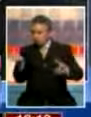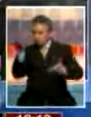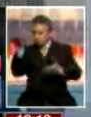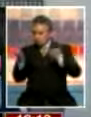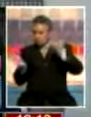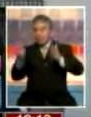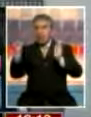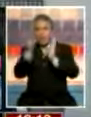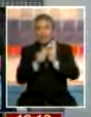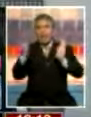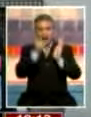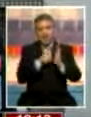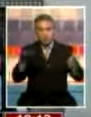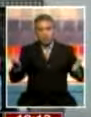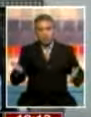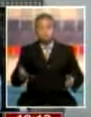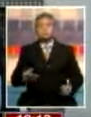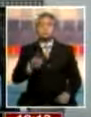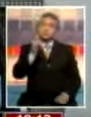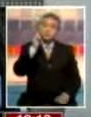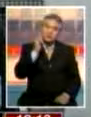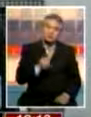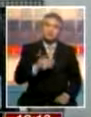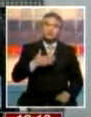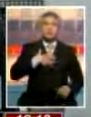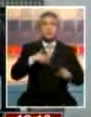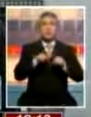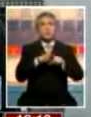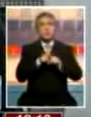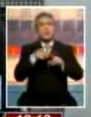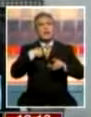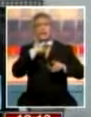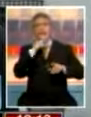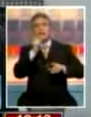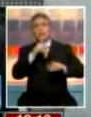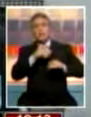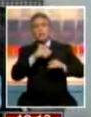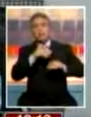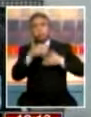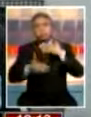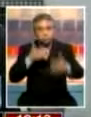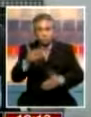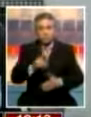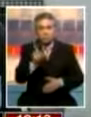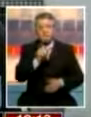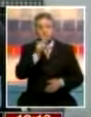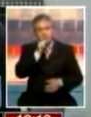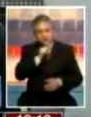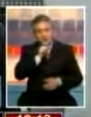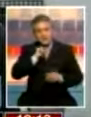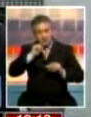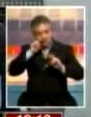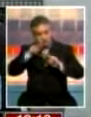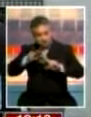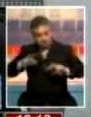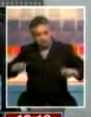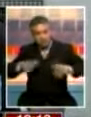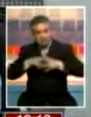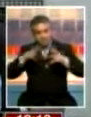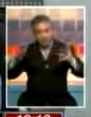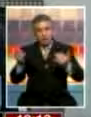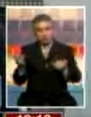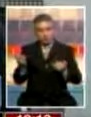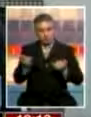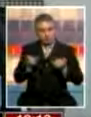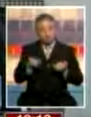Eso es perfectamente posible. La verdad no quiero adelantar los caminos, no hemos visto la información, no quiero prejuzgar, quiero ser responsable, pero por cierto que si